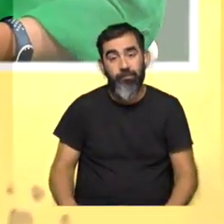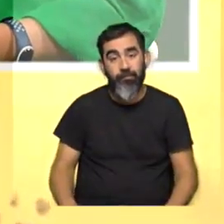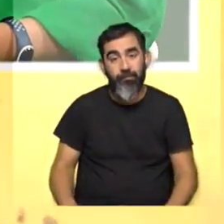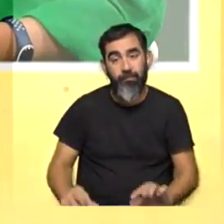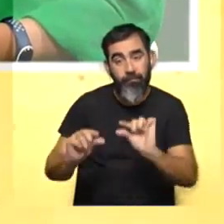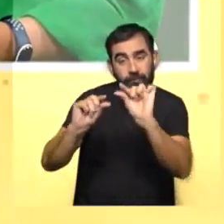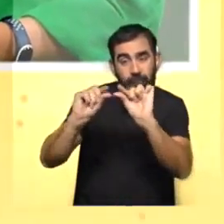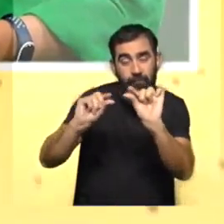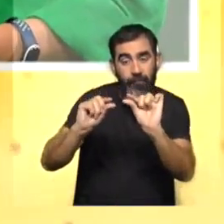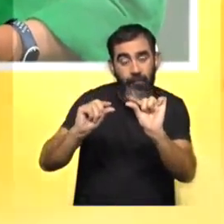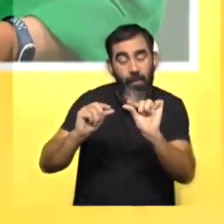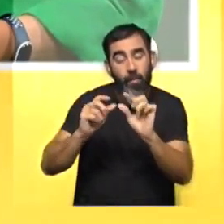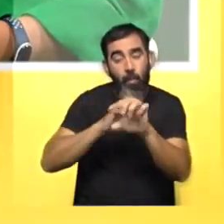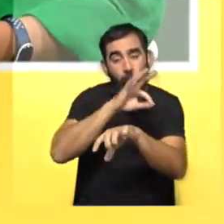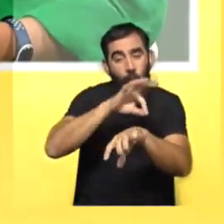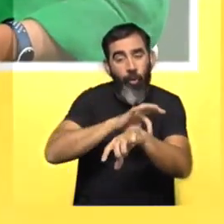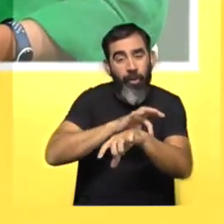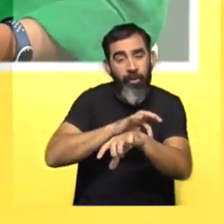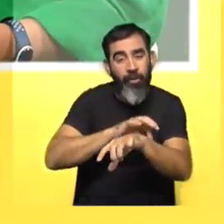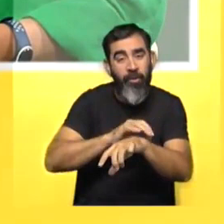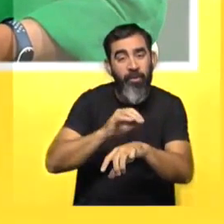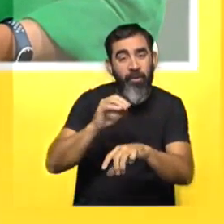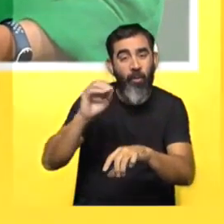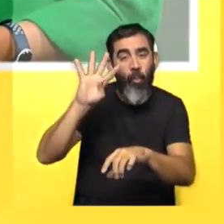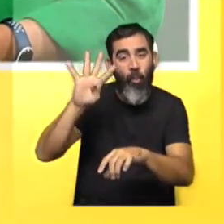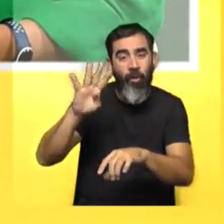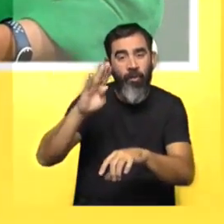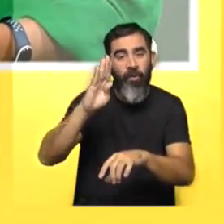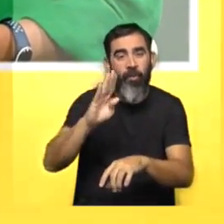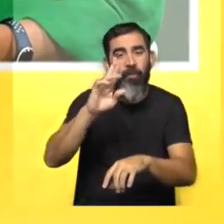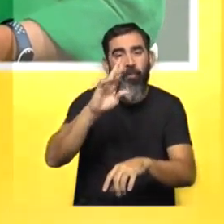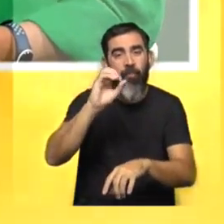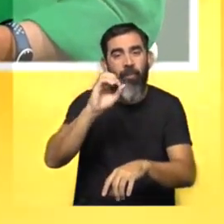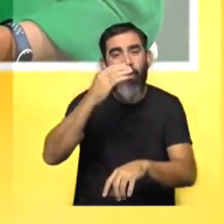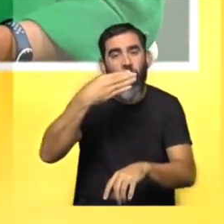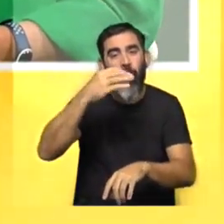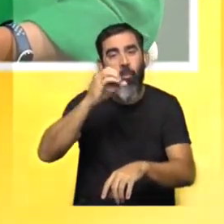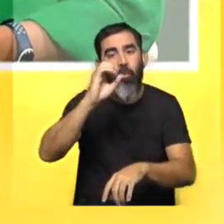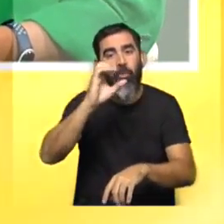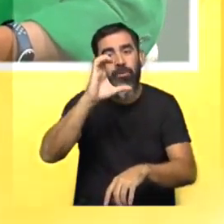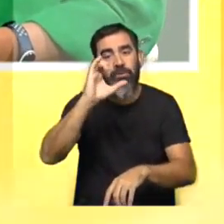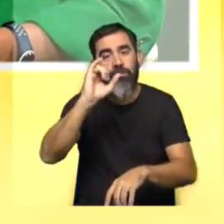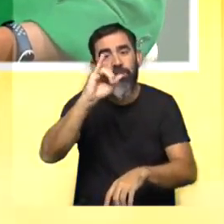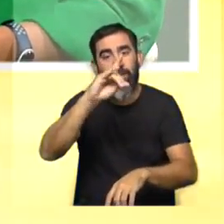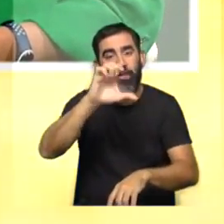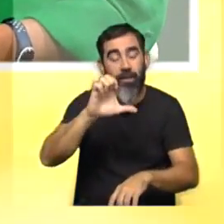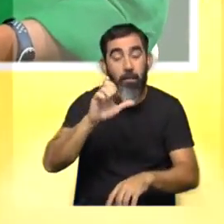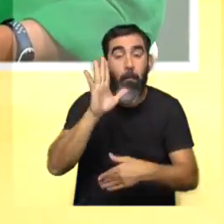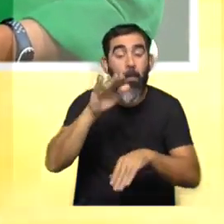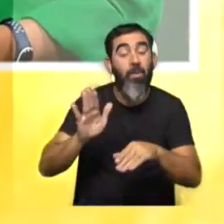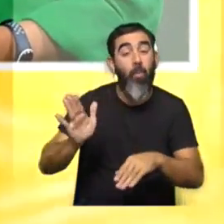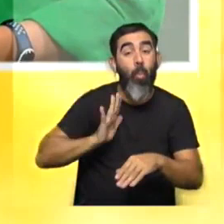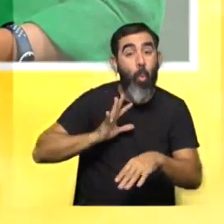partes del cuerpo de los mosquitos, que son la probóscide, que es lo que efectivamente pica y succiona, sobre todo en las hembras, que son las que